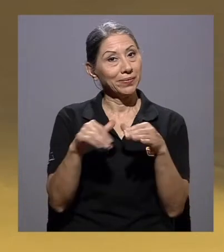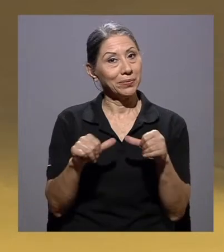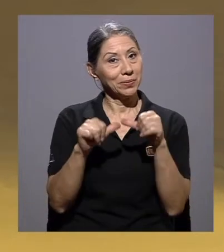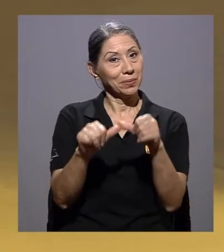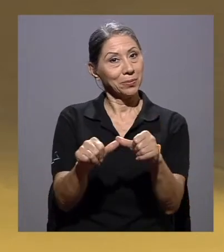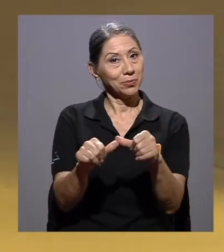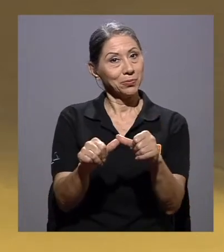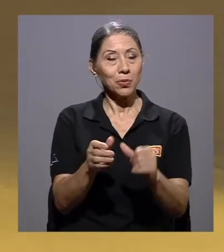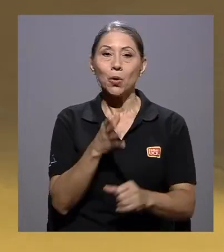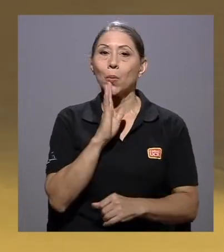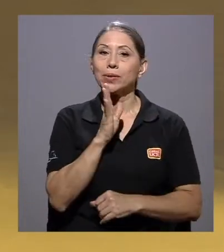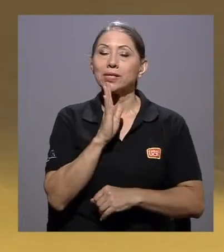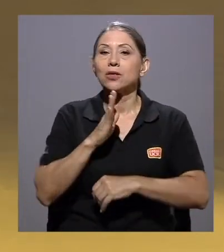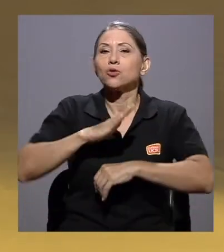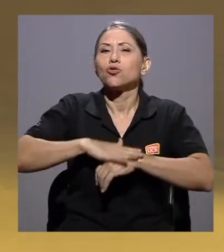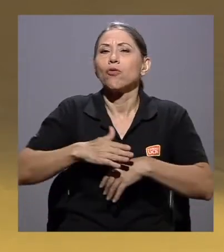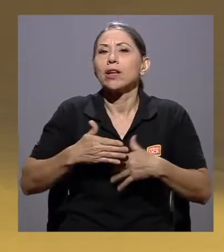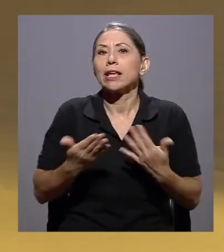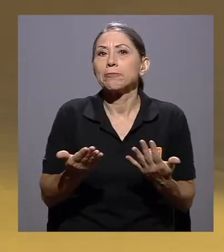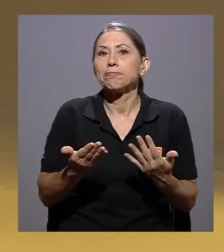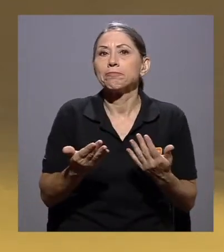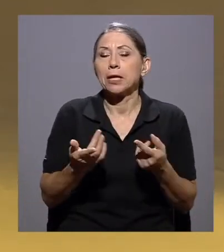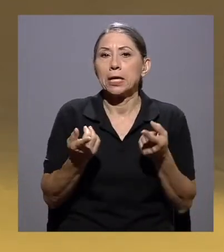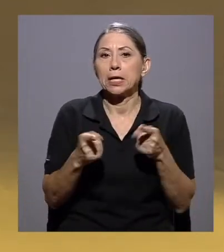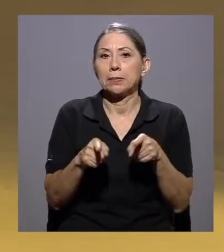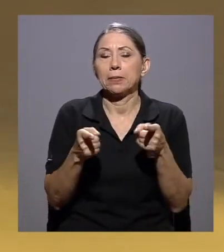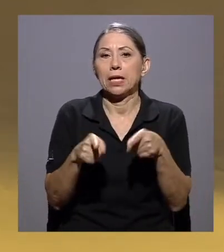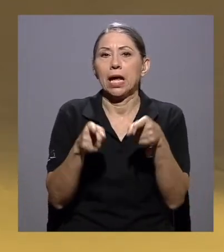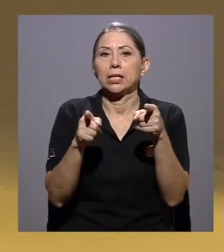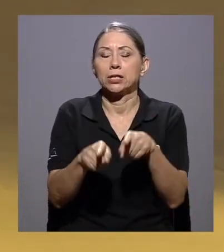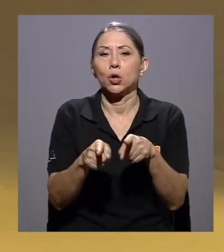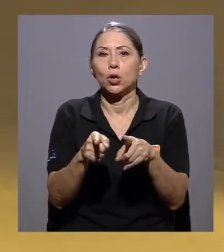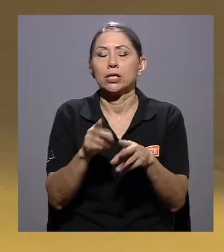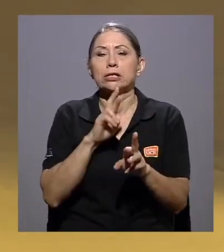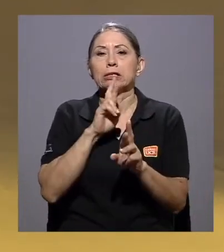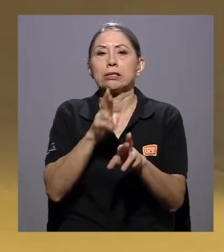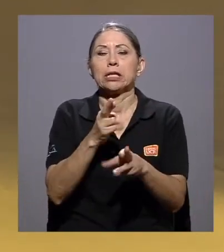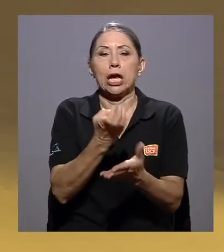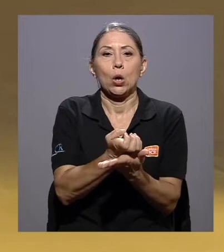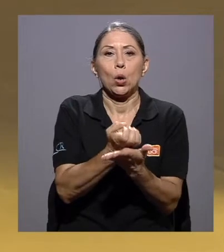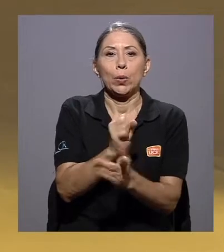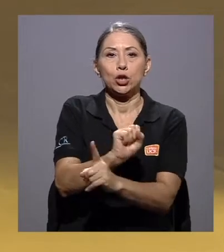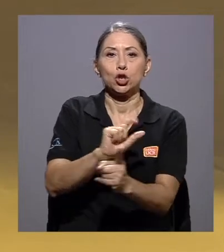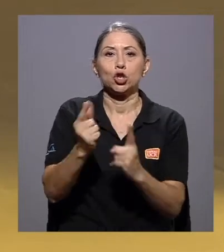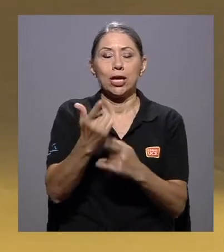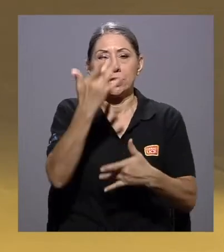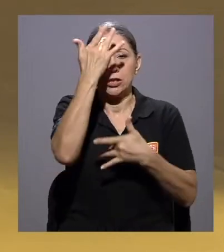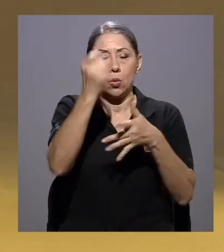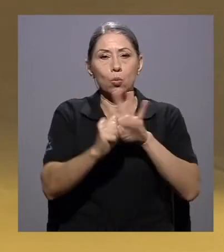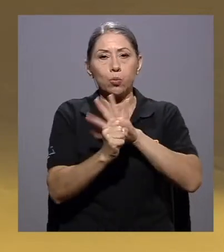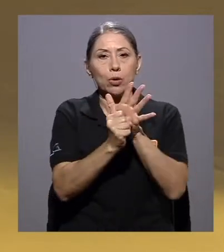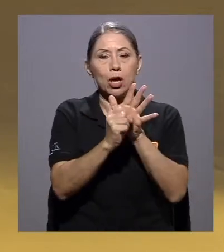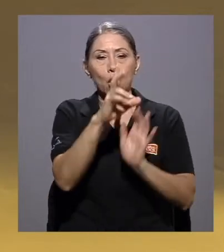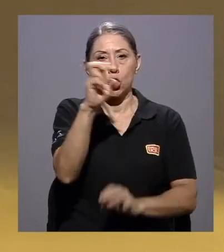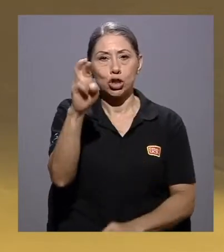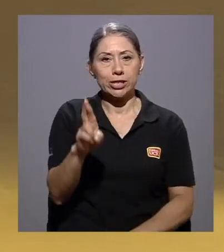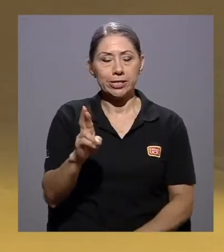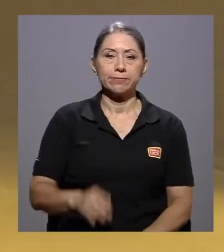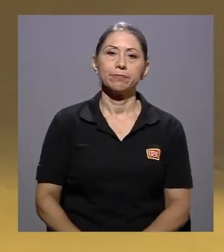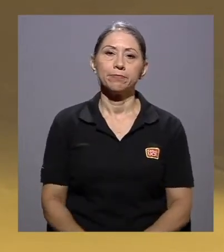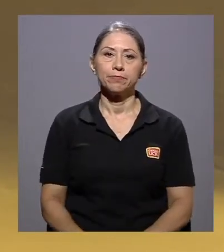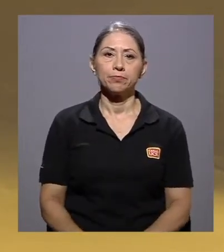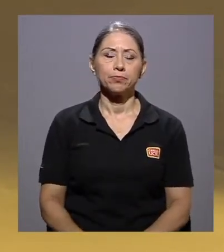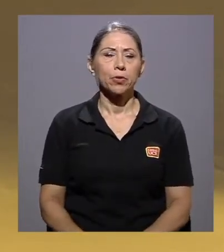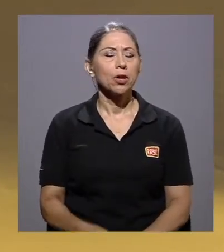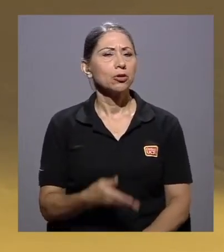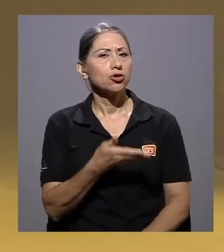Regresamos, seguimos conversando sobre las implicaciones económicas, sociales del COVID-19 en Costa Rica. Jonathan, por